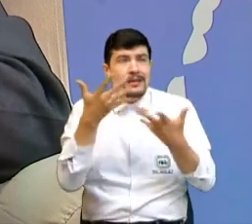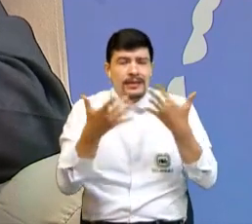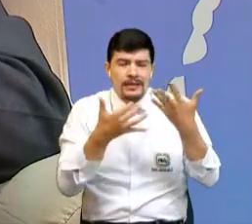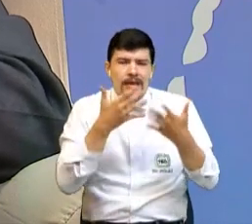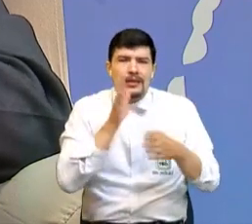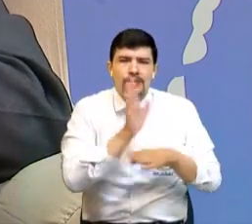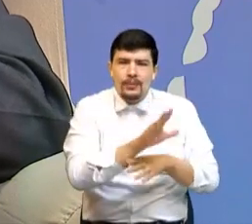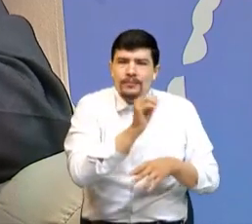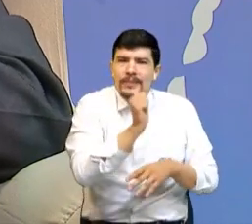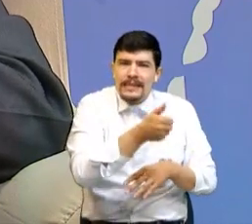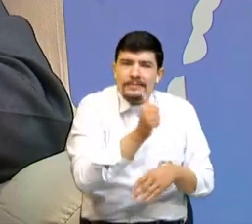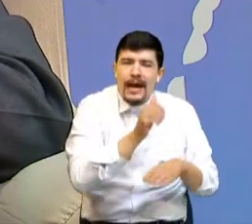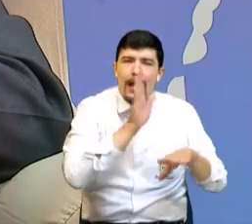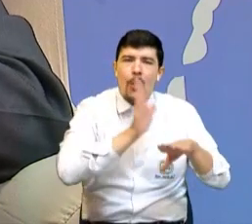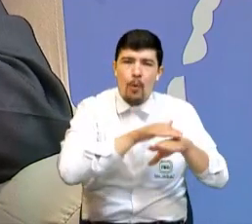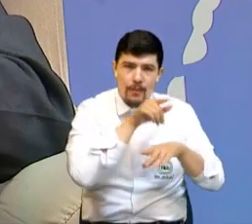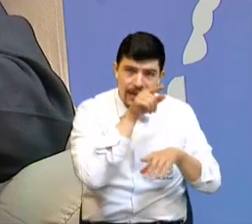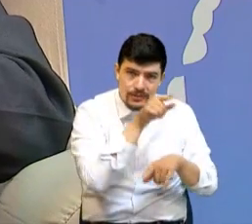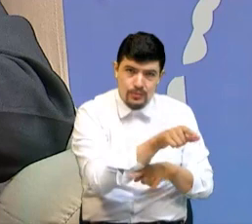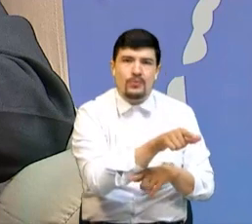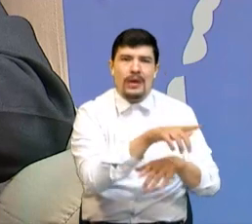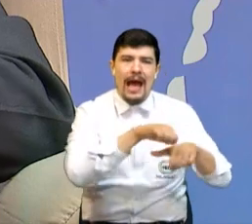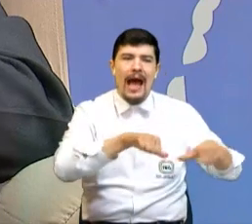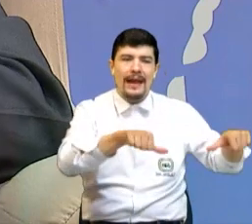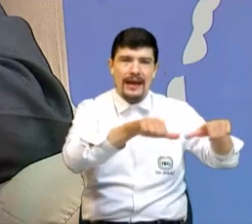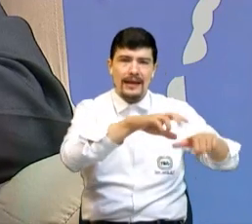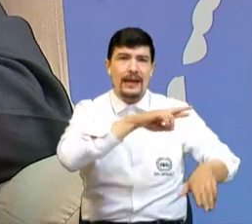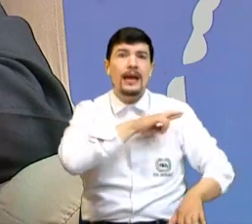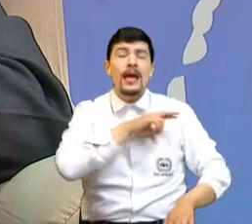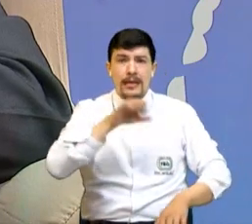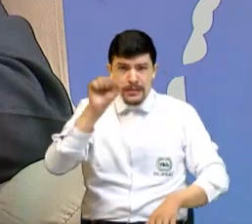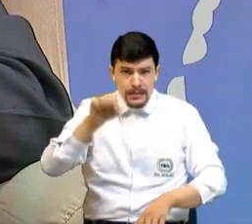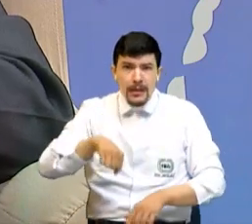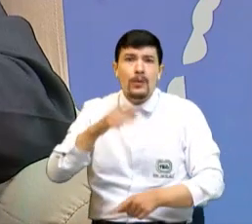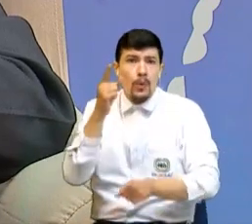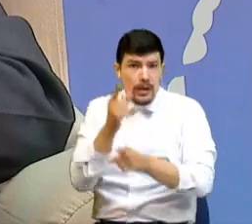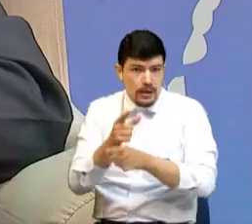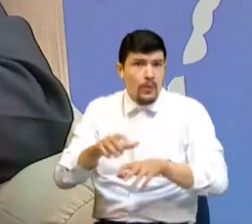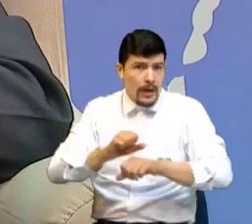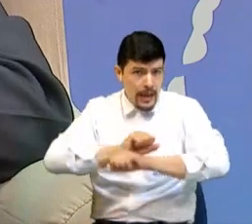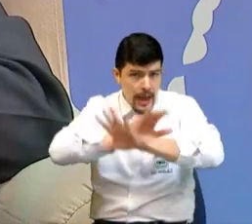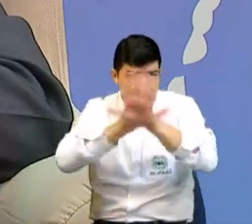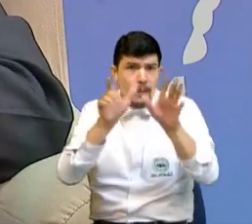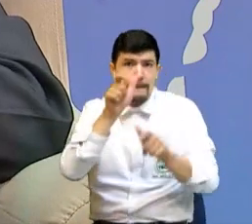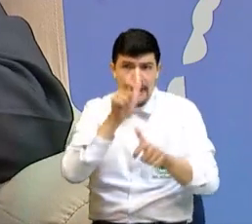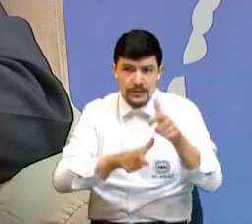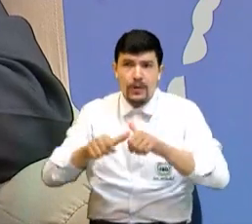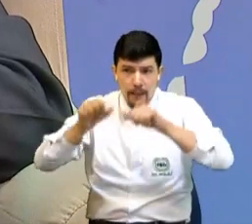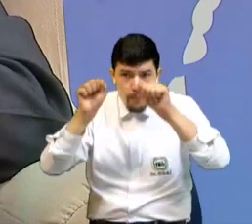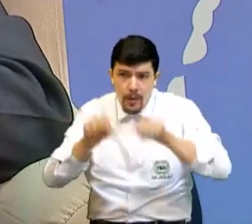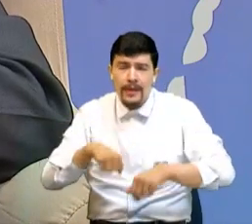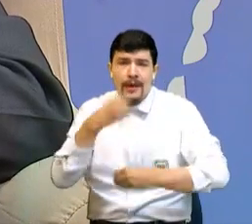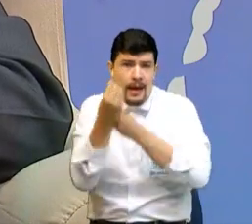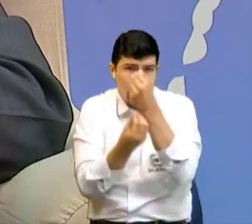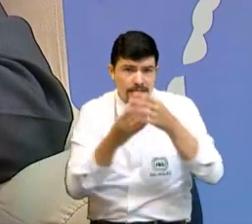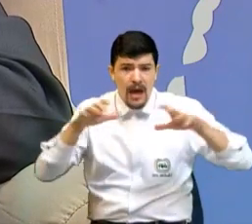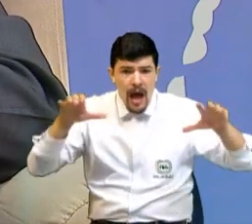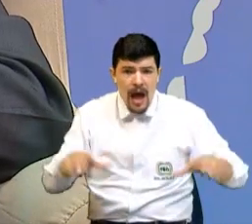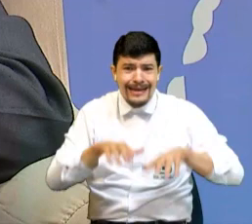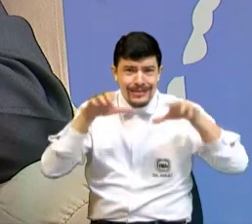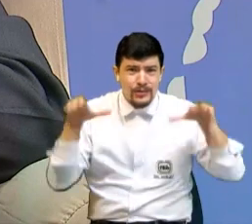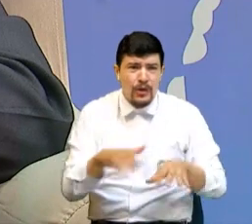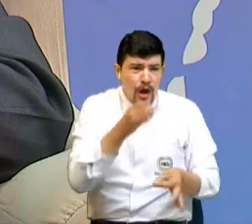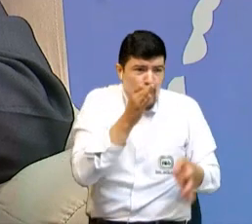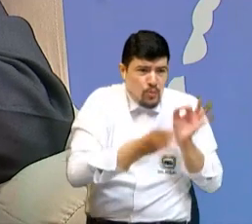su propia culpa. Y sí, existen las acciones, por supuesto que existen las acciones